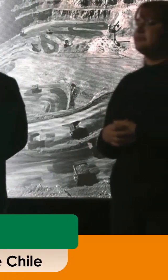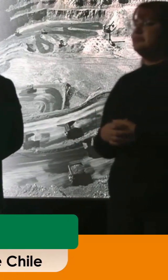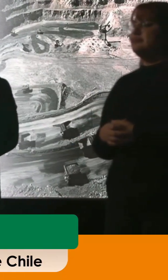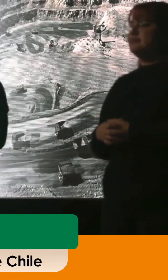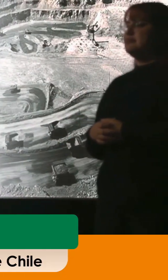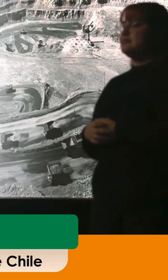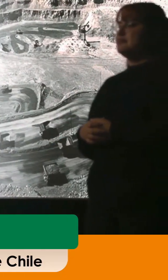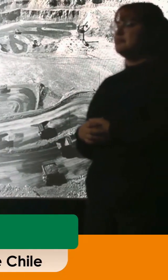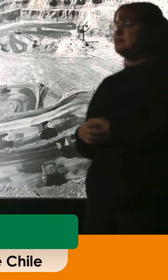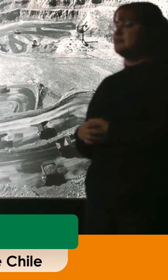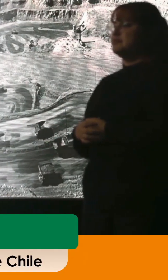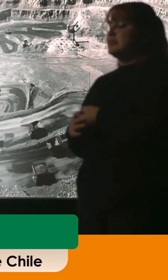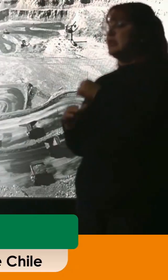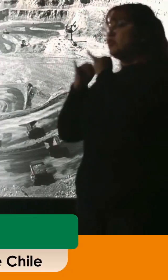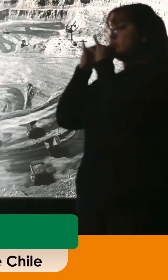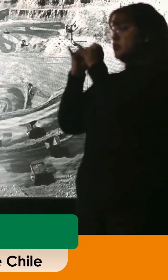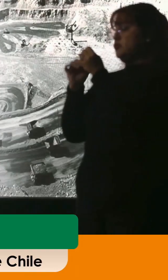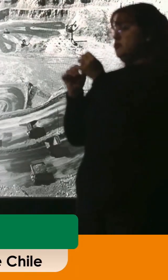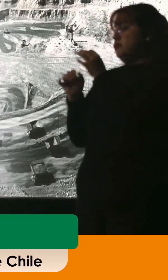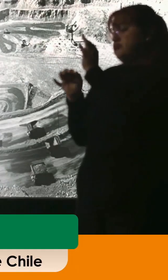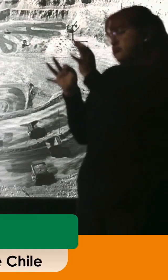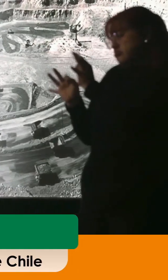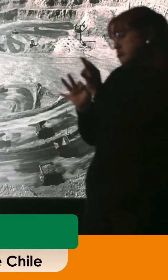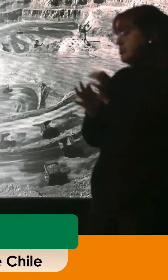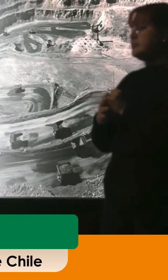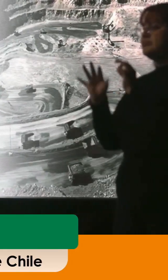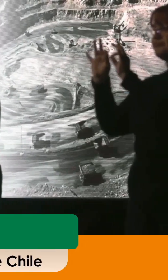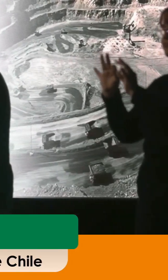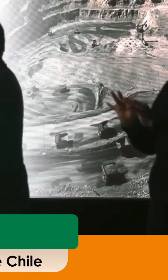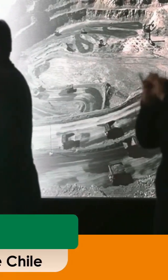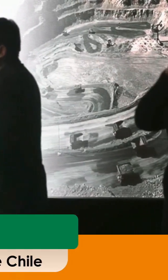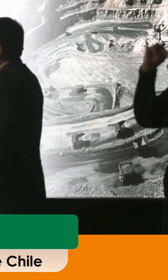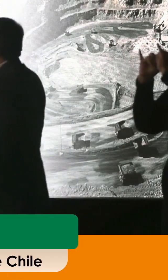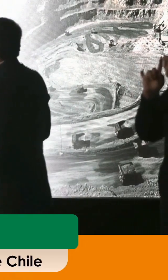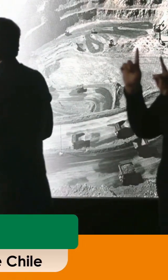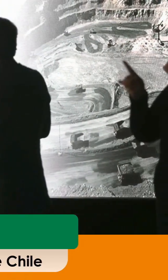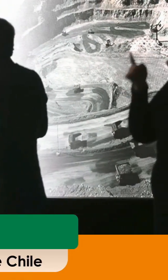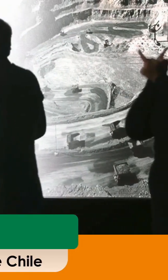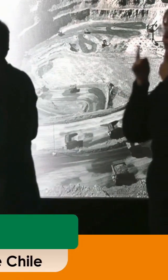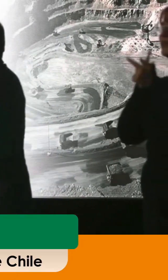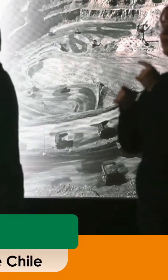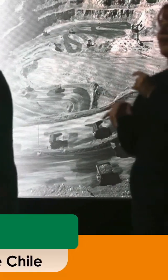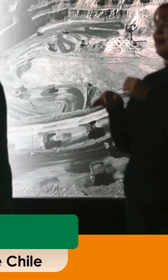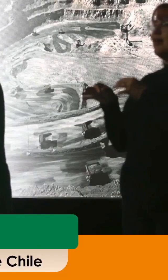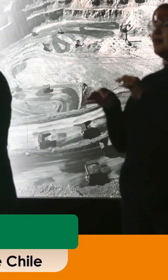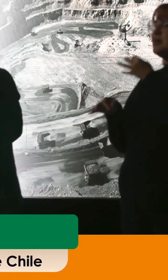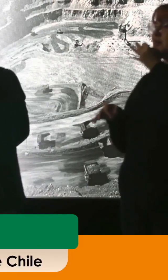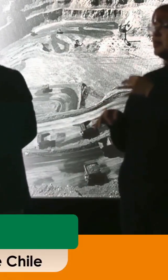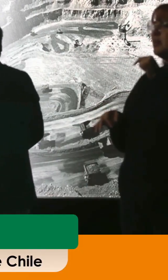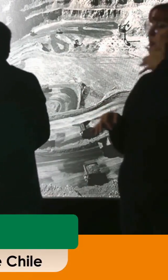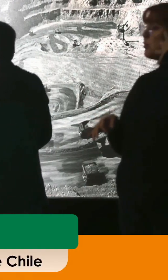Entonces, unos datos puntuales, eh, como las preguntas típicas, que la minería, si es importante en la